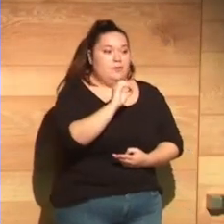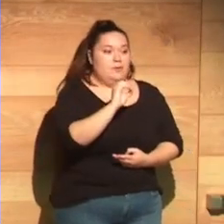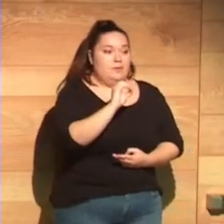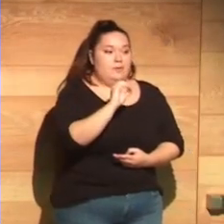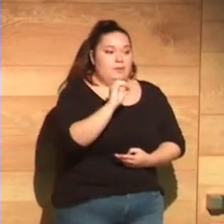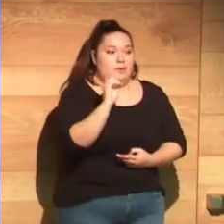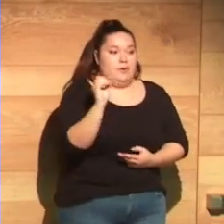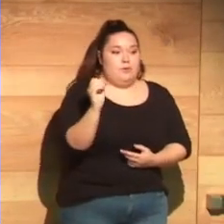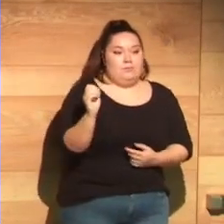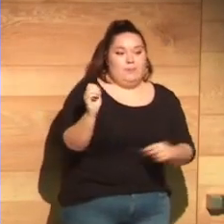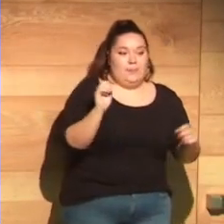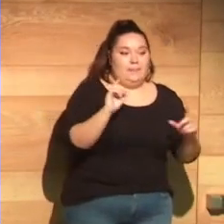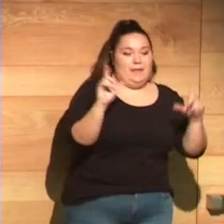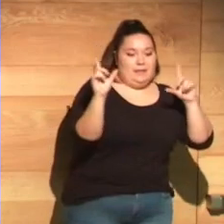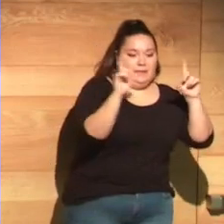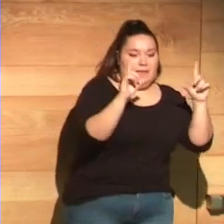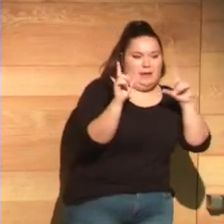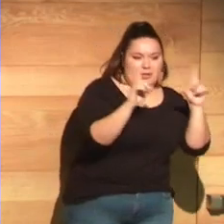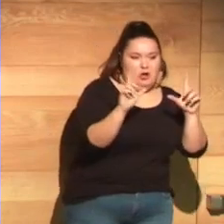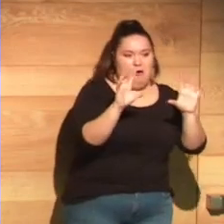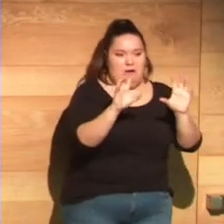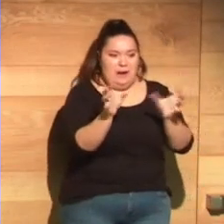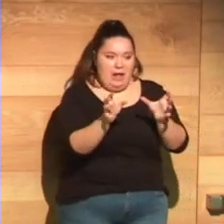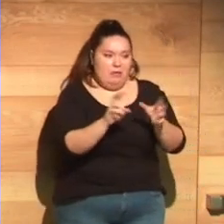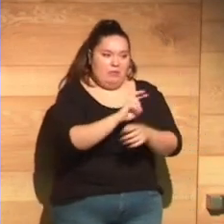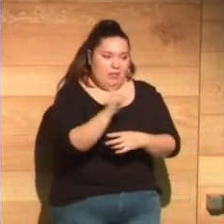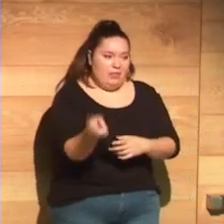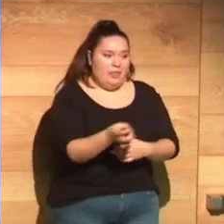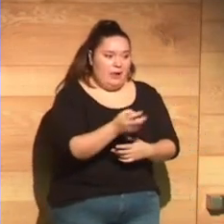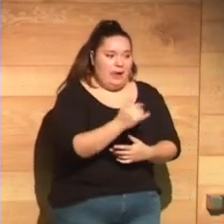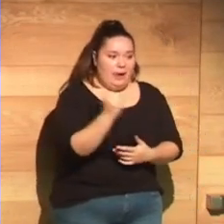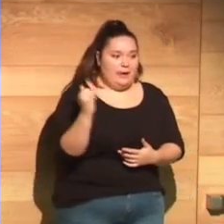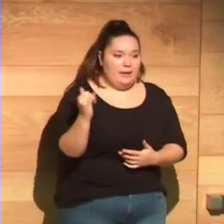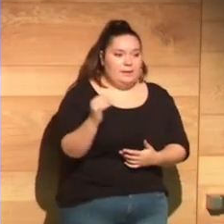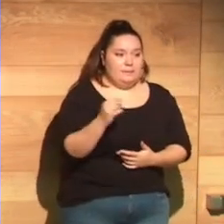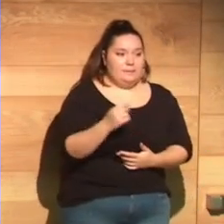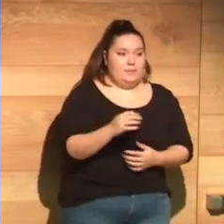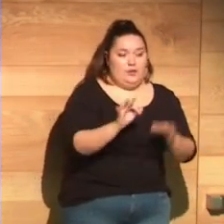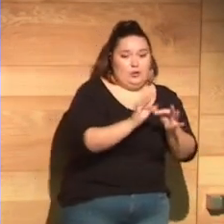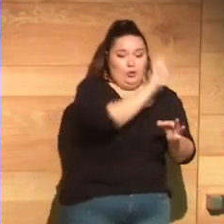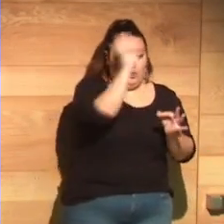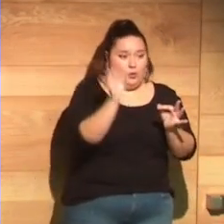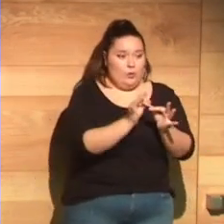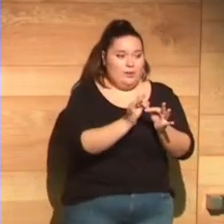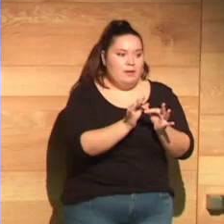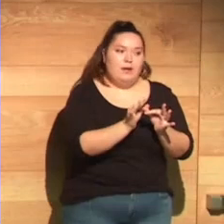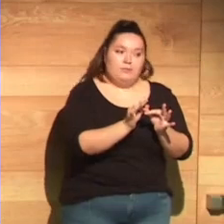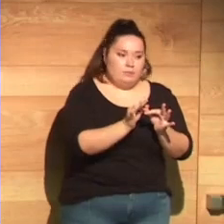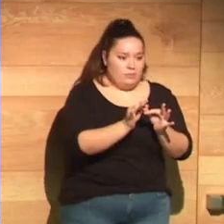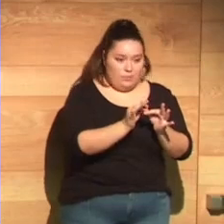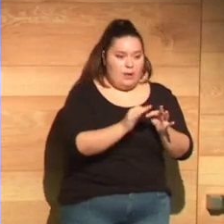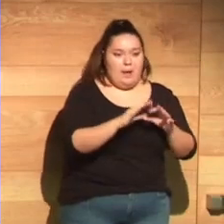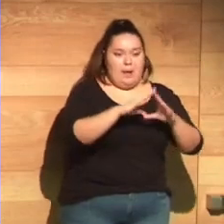prensa para enterarte de la opinión, era una opinión más mediática, y sin embargo